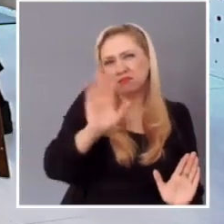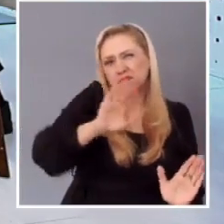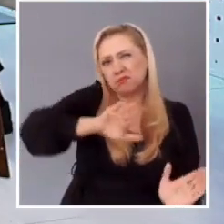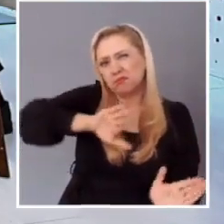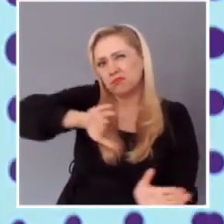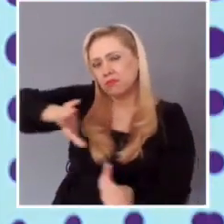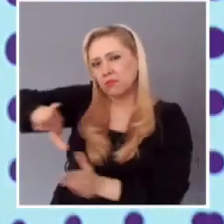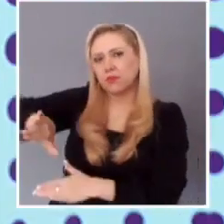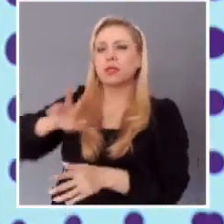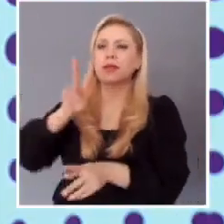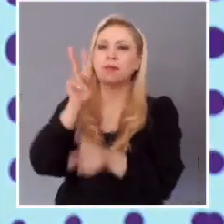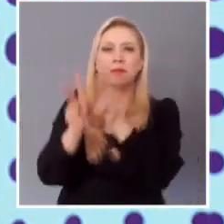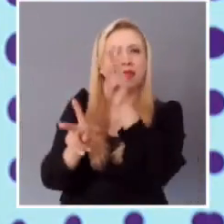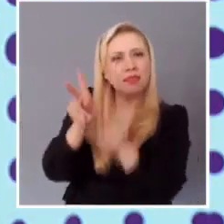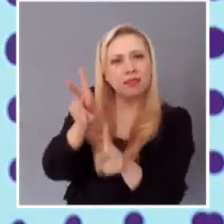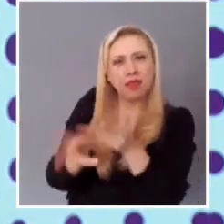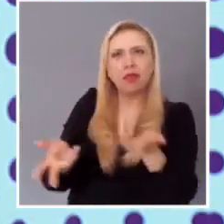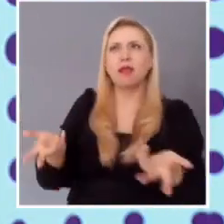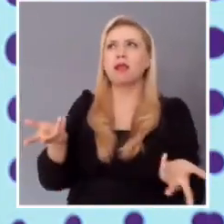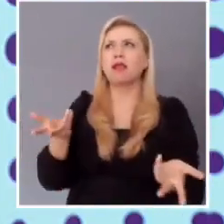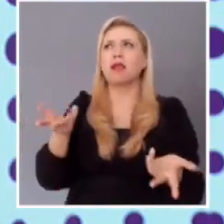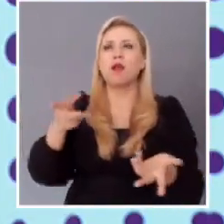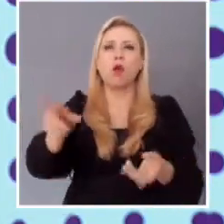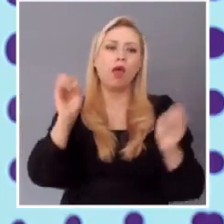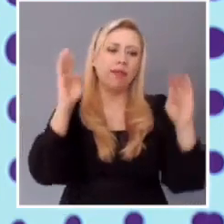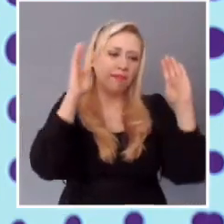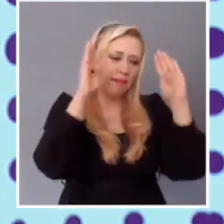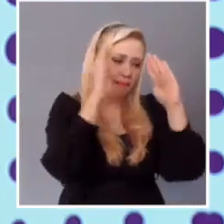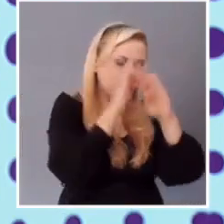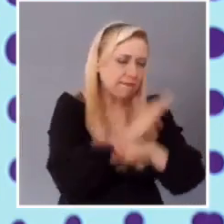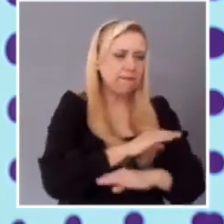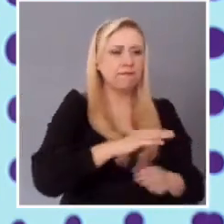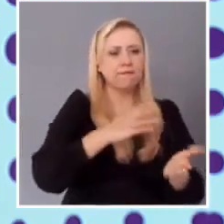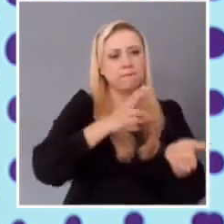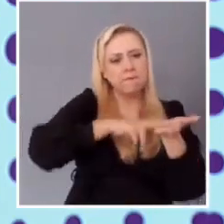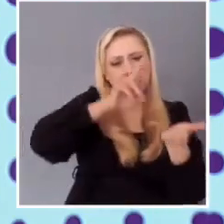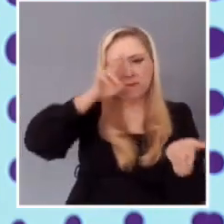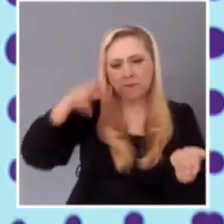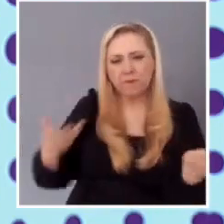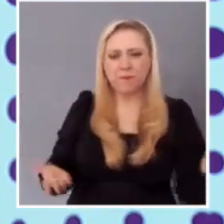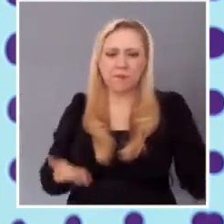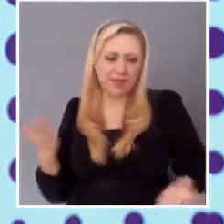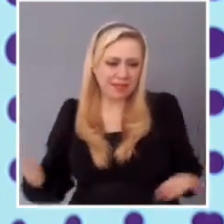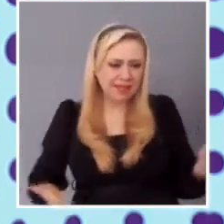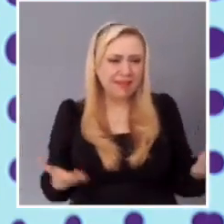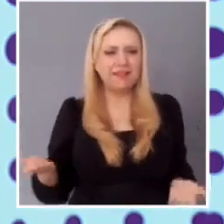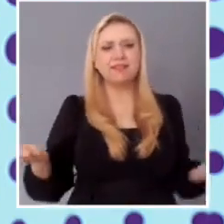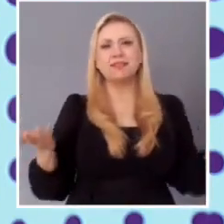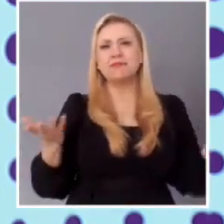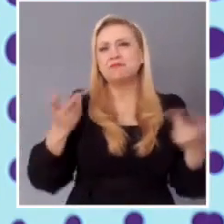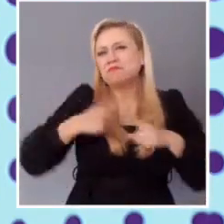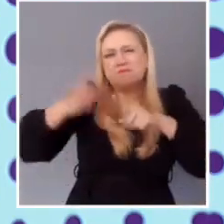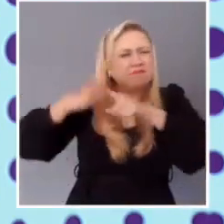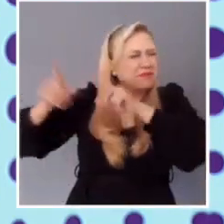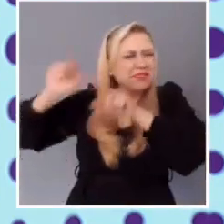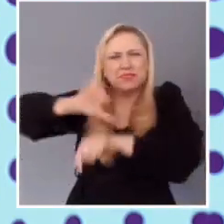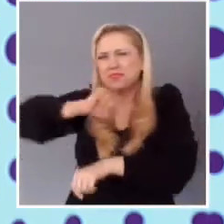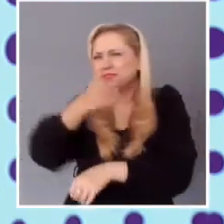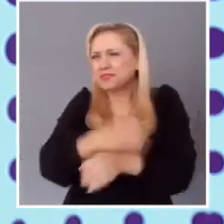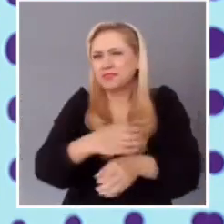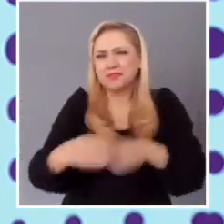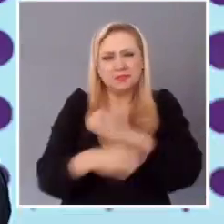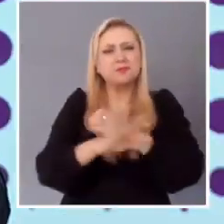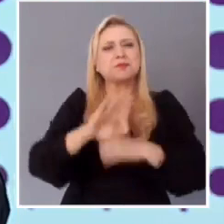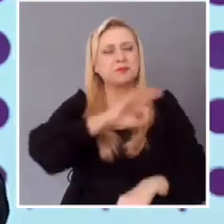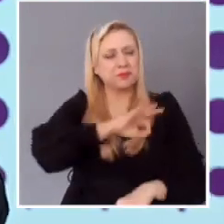lo que se trata es de escuchar, como decían, a las personas, de saber cuál es su contexto y poder dar otras opciones de tratamiento. Muy